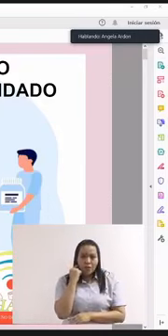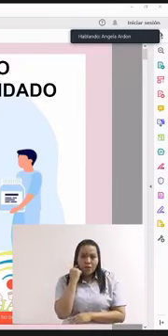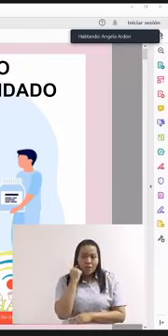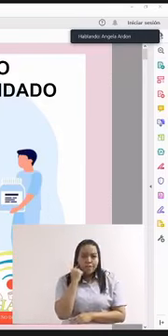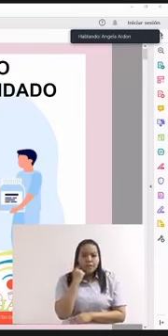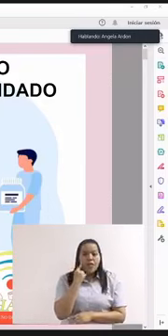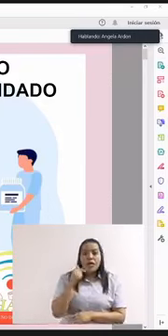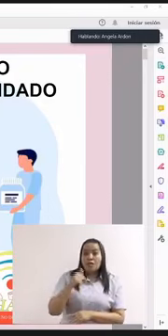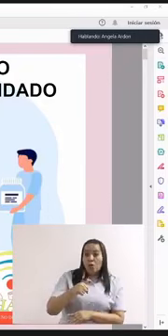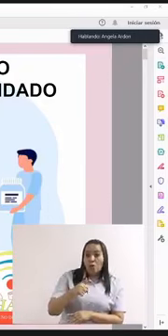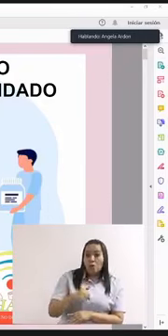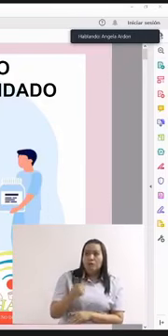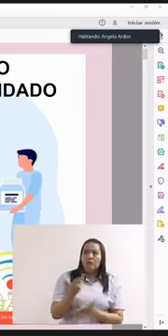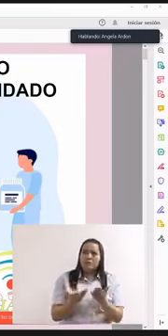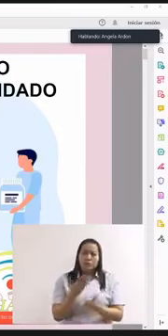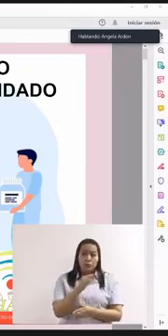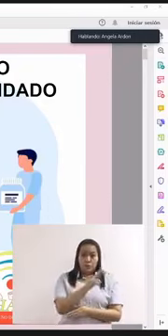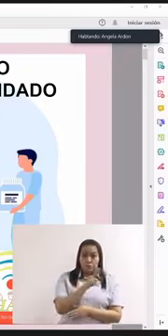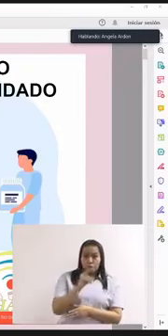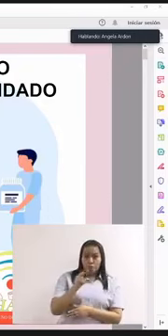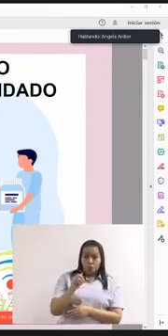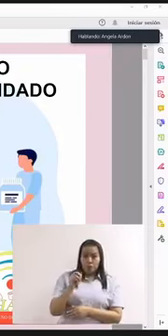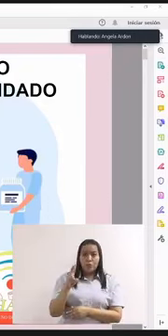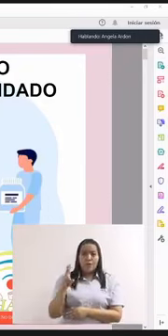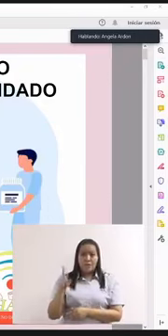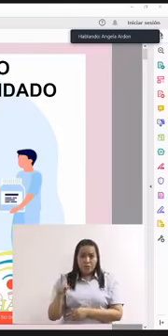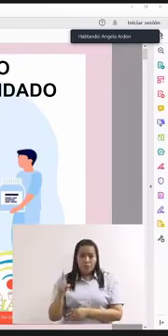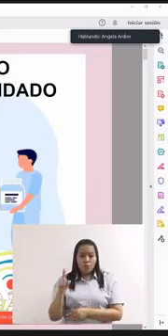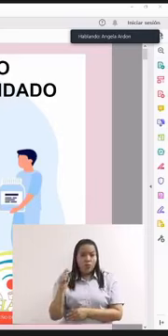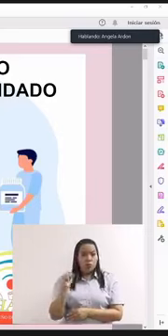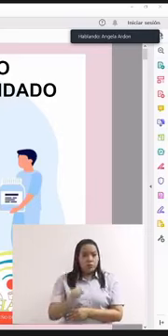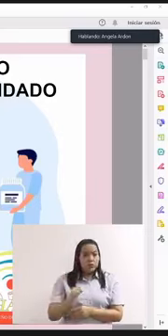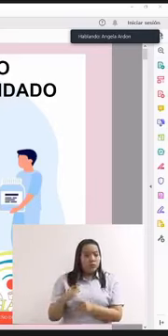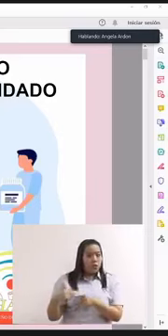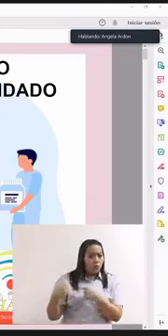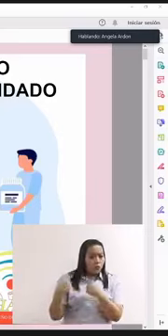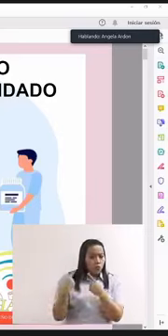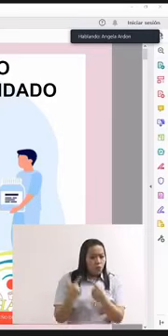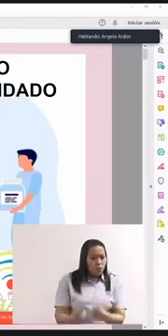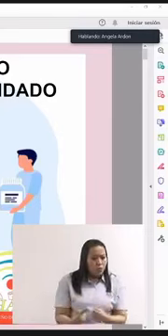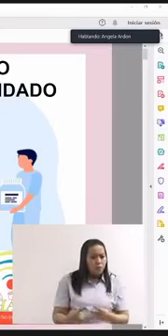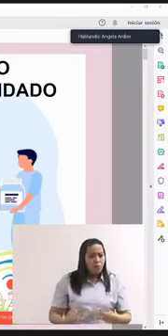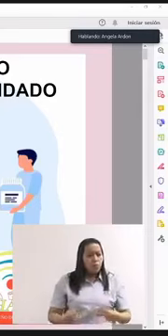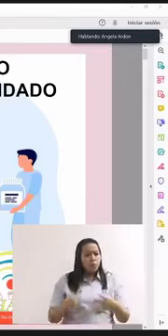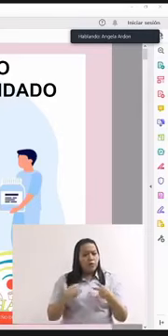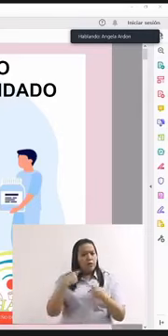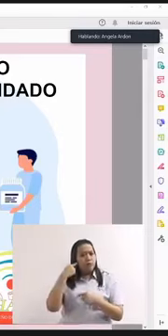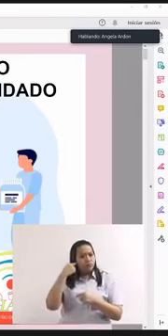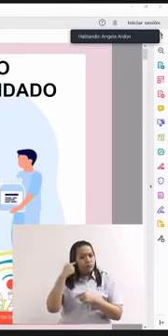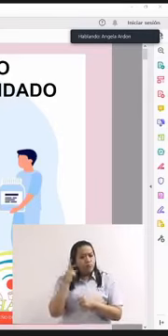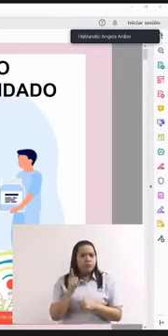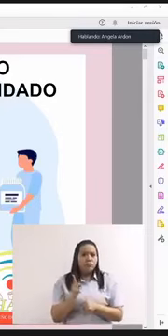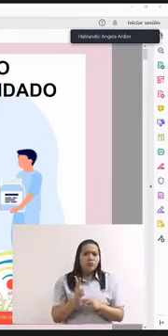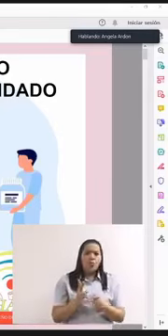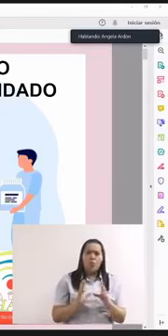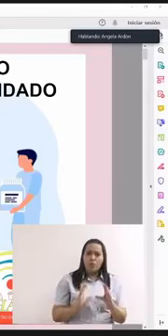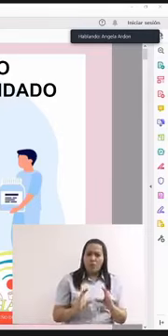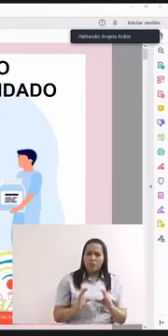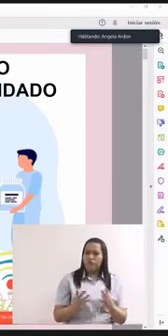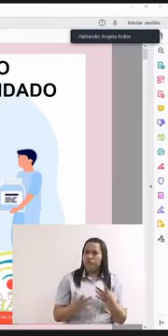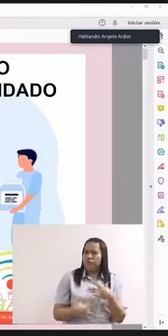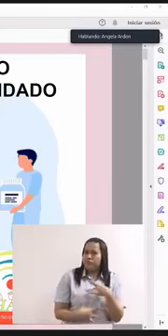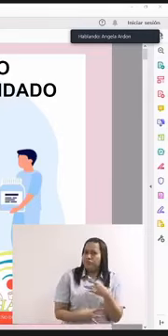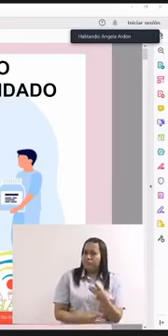decir Alan, el 2022, para oír de por vida, escucha con cuidado. Muy interesante.